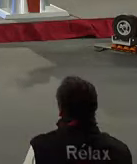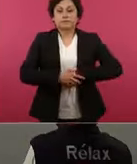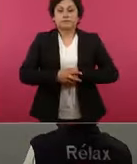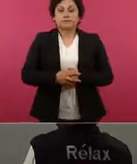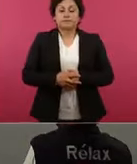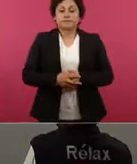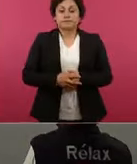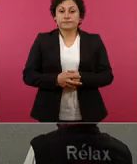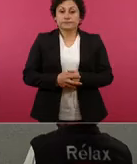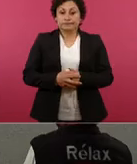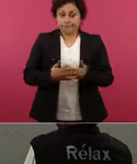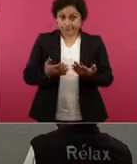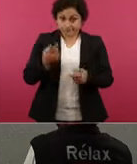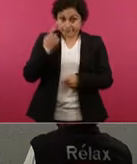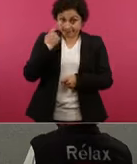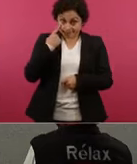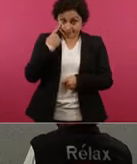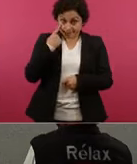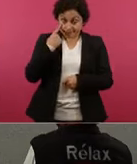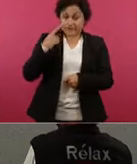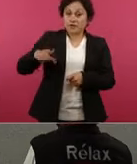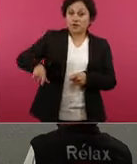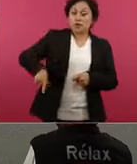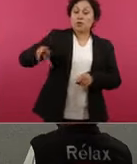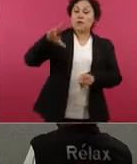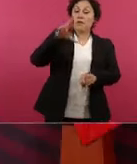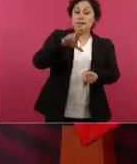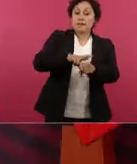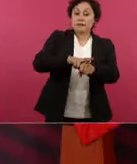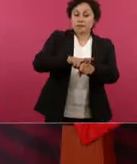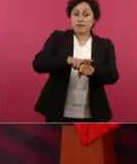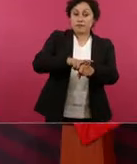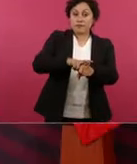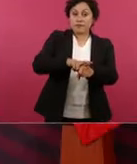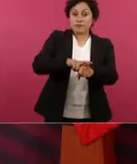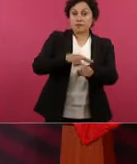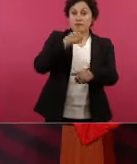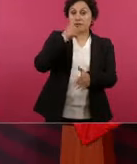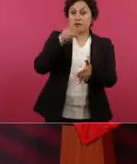La solicitud la hizo el gobernador de Coahuila, que ya se va,